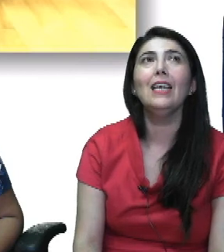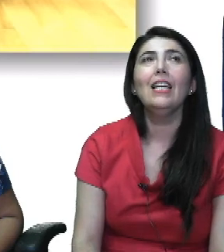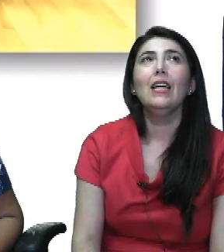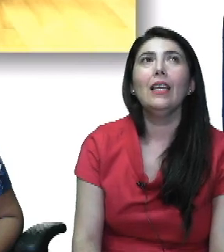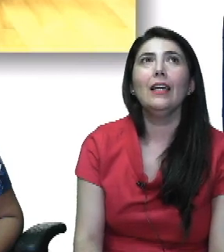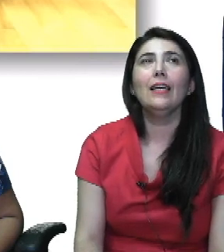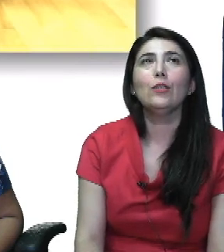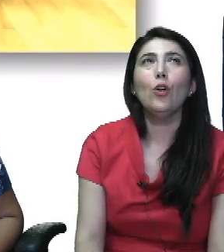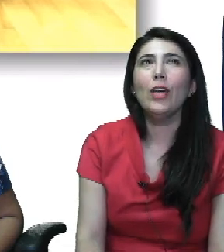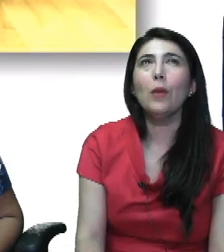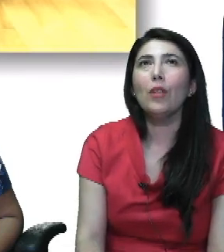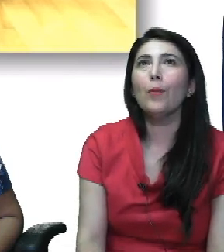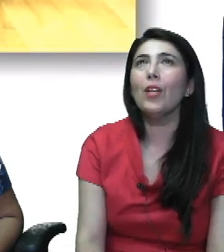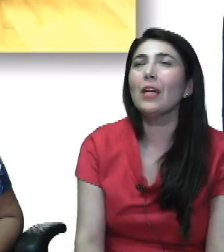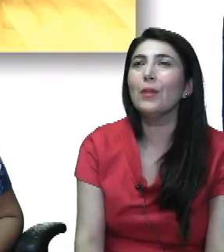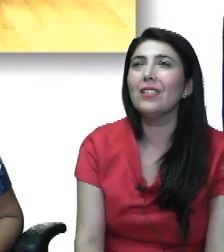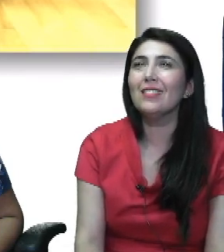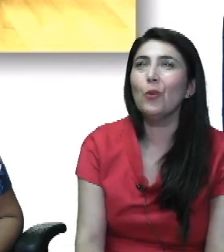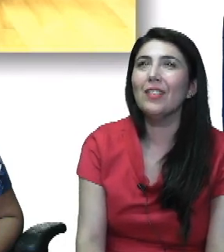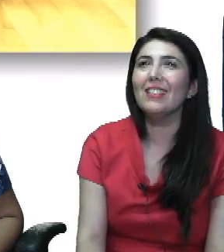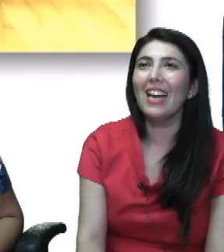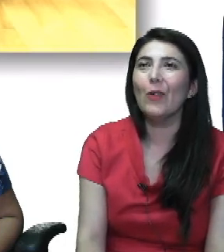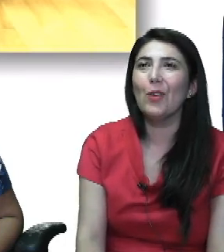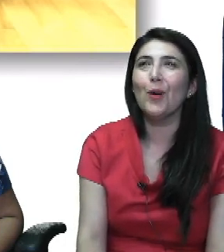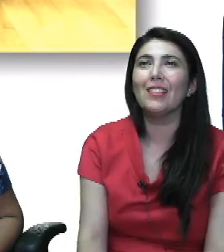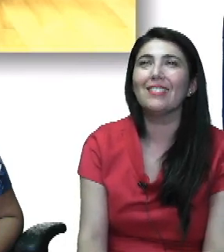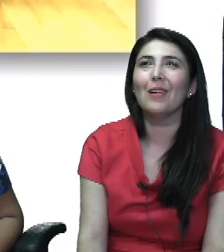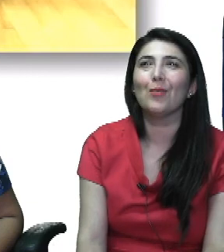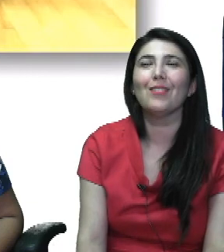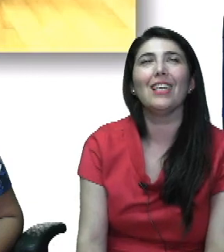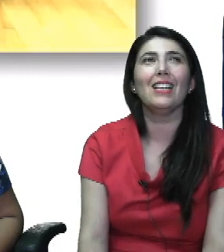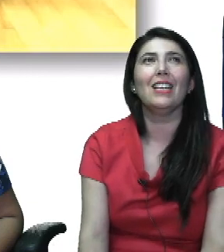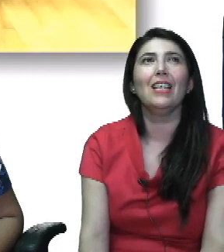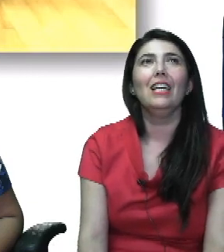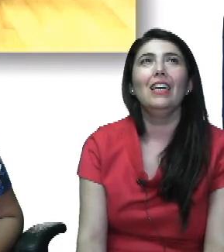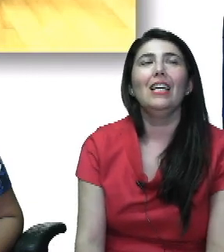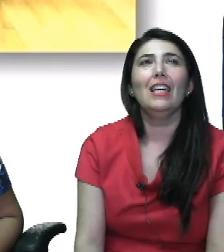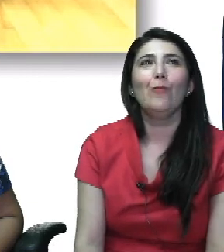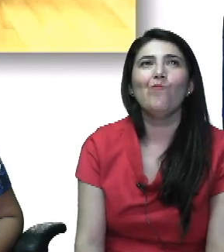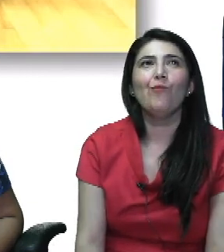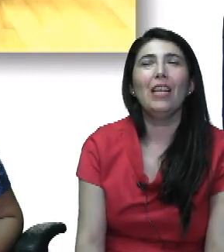Chile son los equipos de apoyo a la respuesta en salud mental, o equipos ARSAM.